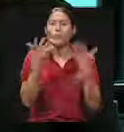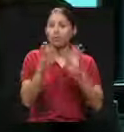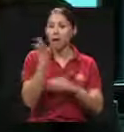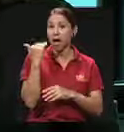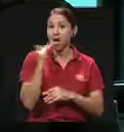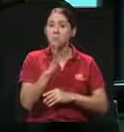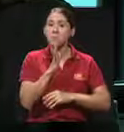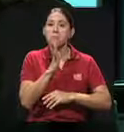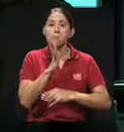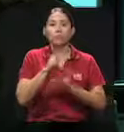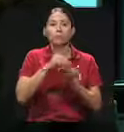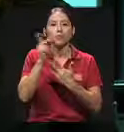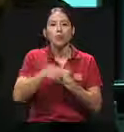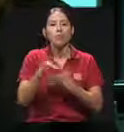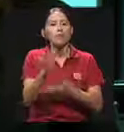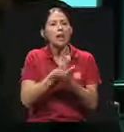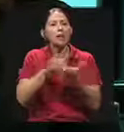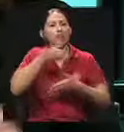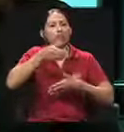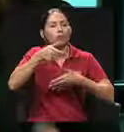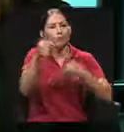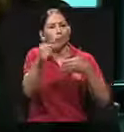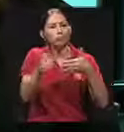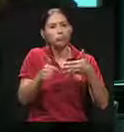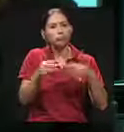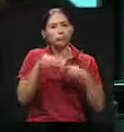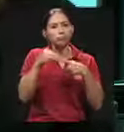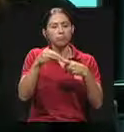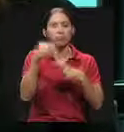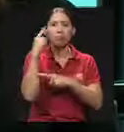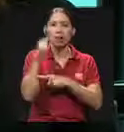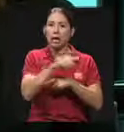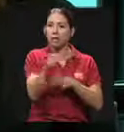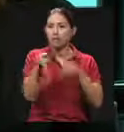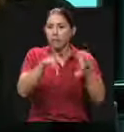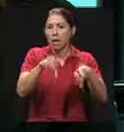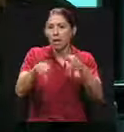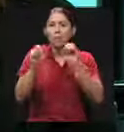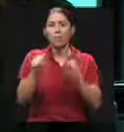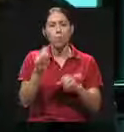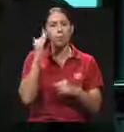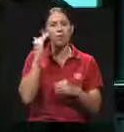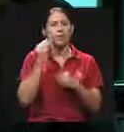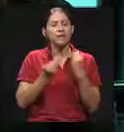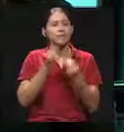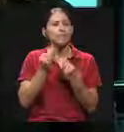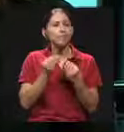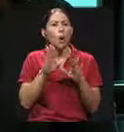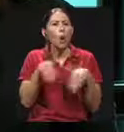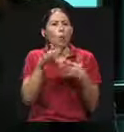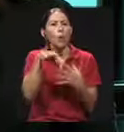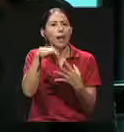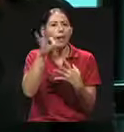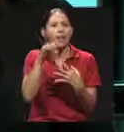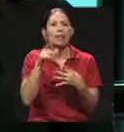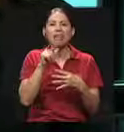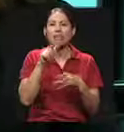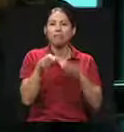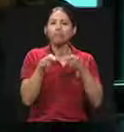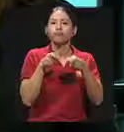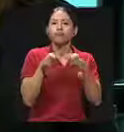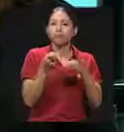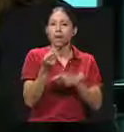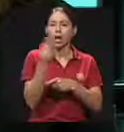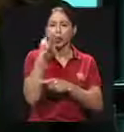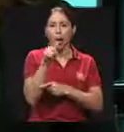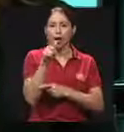programa de algunas de las recomendaciones principales para que la gente esté pendiente de cómo elegir, ¿verdad?, por ejemplo, una operadora complementaria.